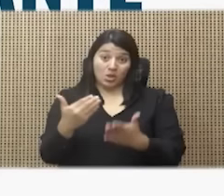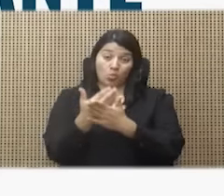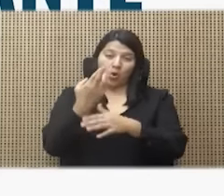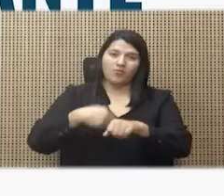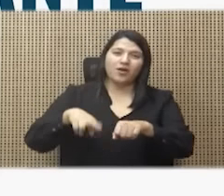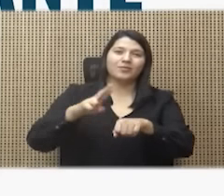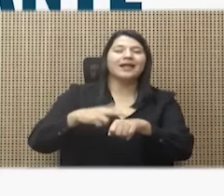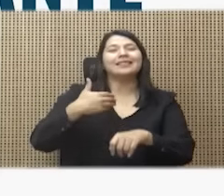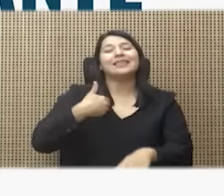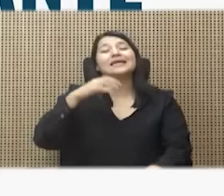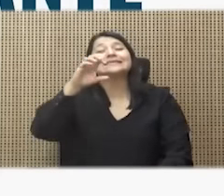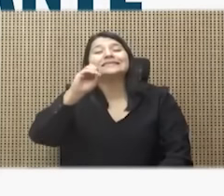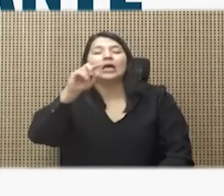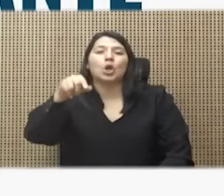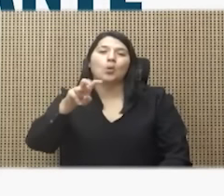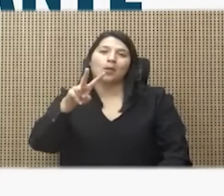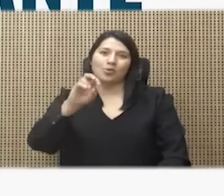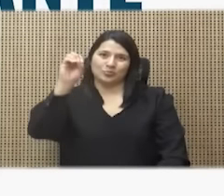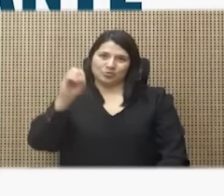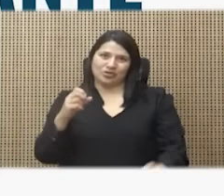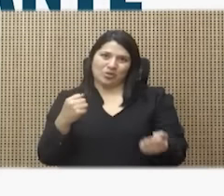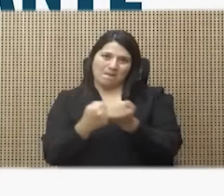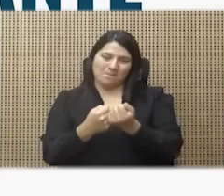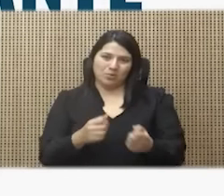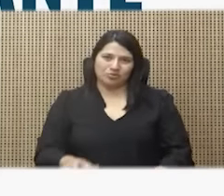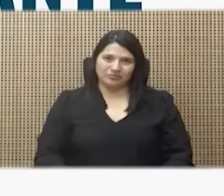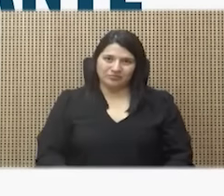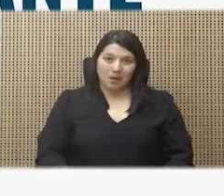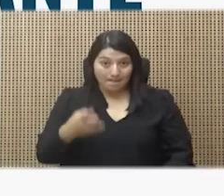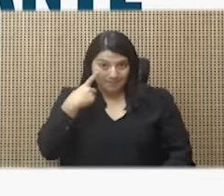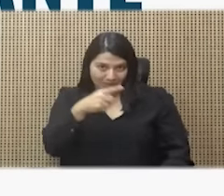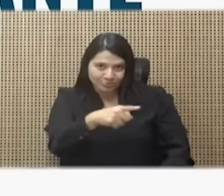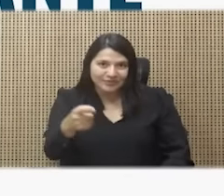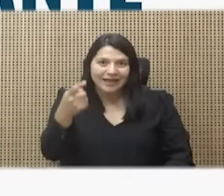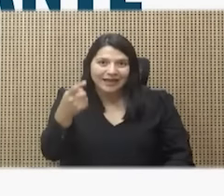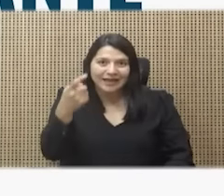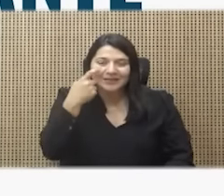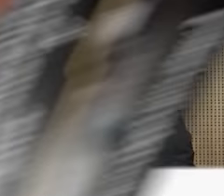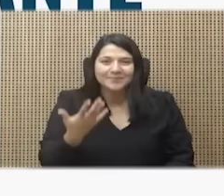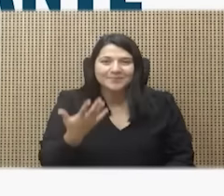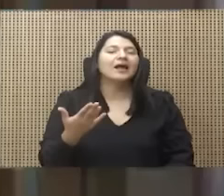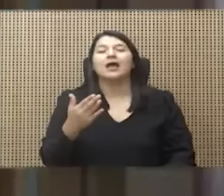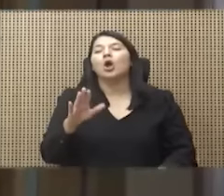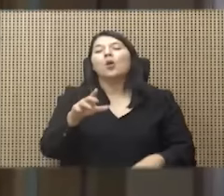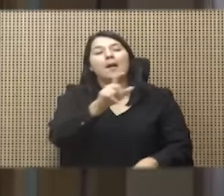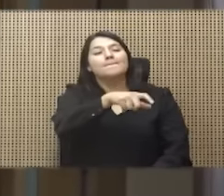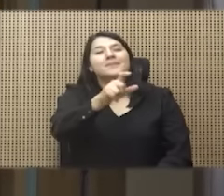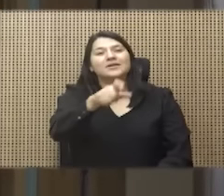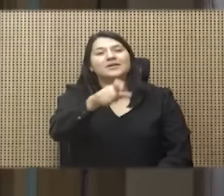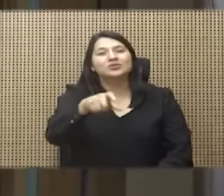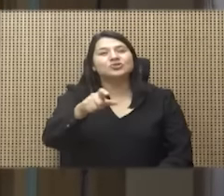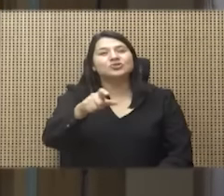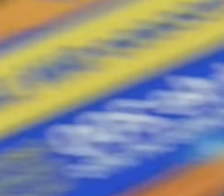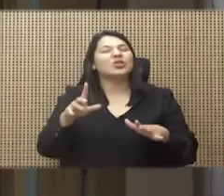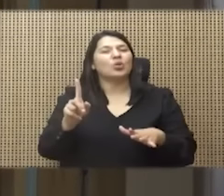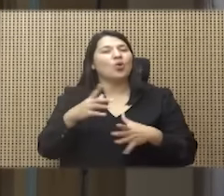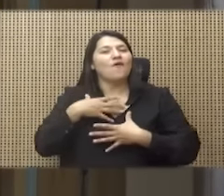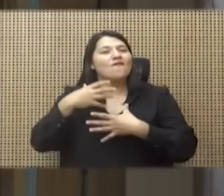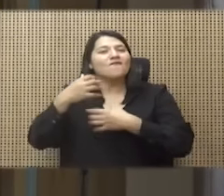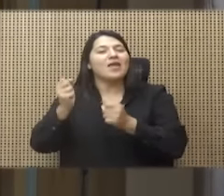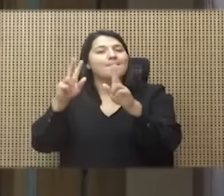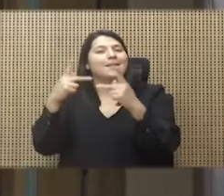un 0.2%. Para que vean cómo les creen los ciudadanos a los partidos políticos tradicionales. No me queda